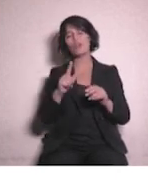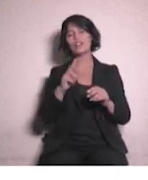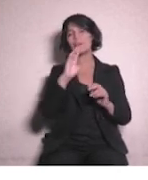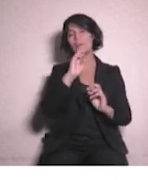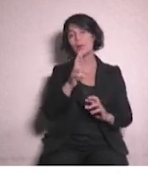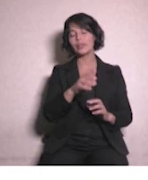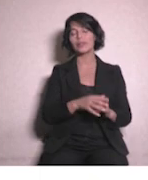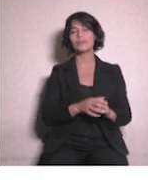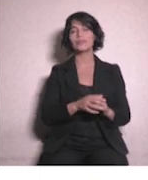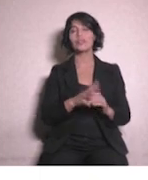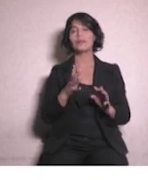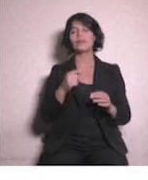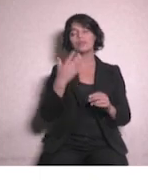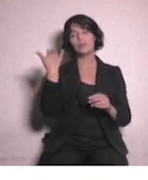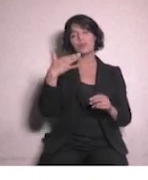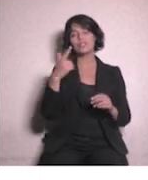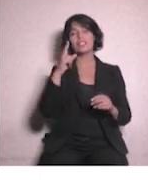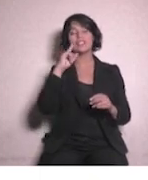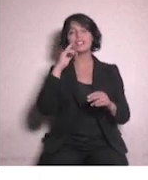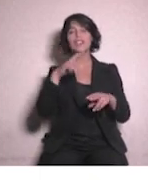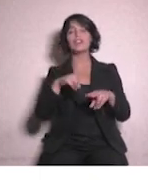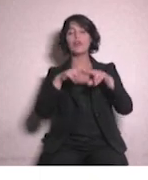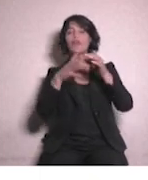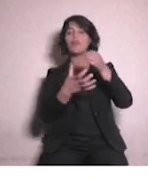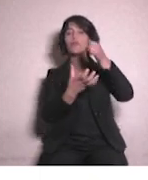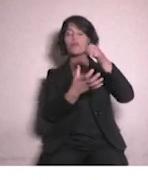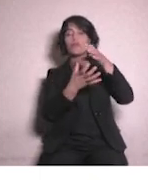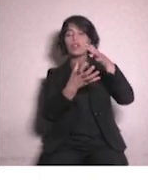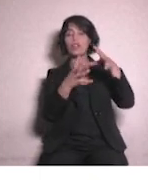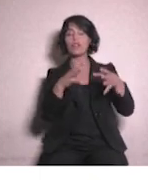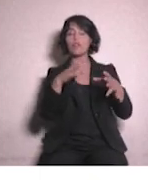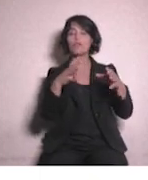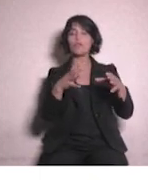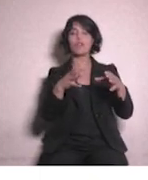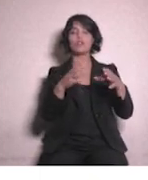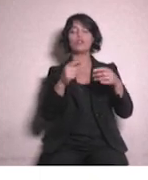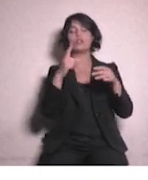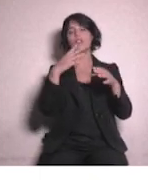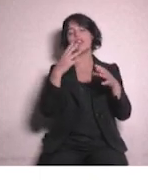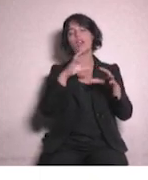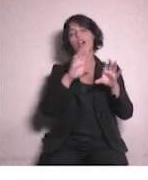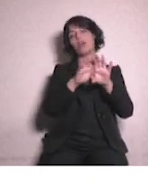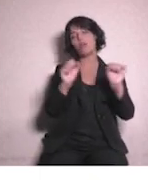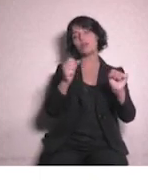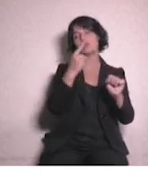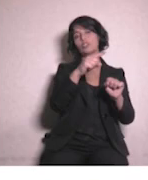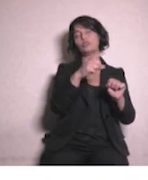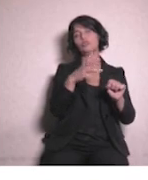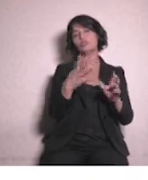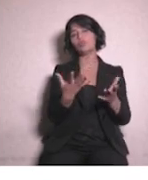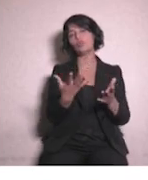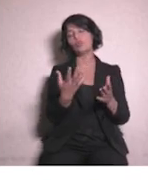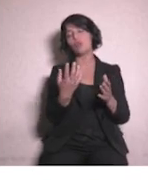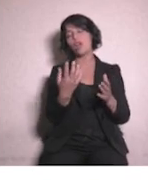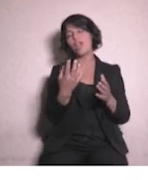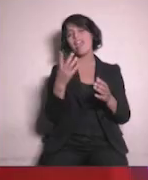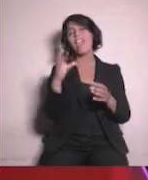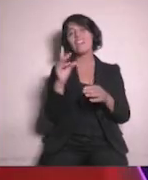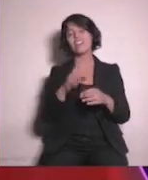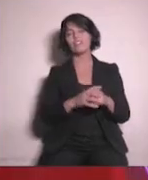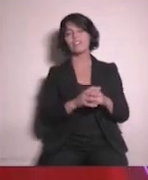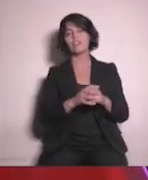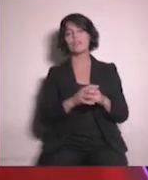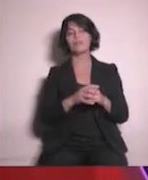en el fondo acorde a la edad. Y las diferencias fueron sustanciales. El que estaba en el fondo A obtuvo casi un 18%